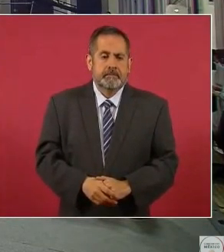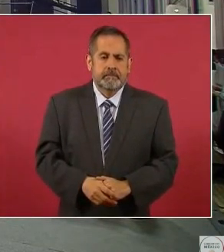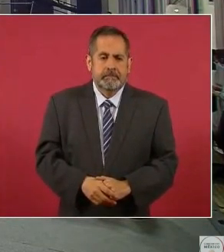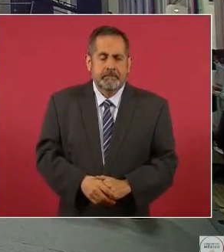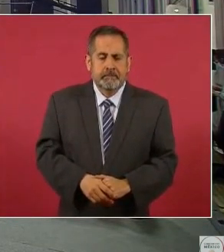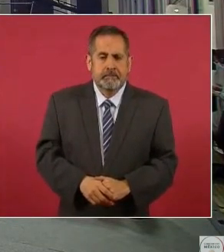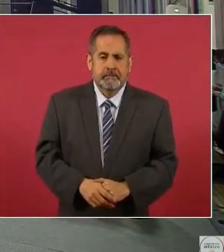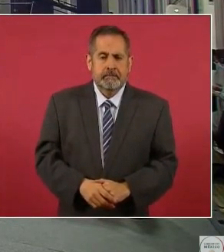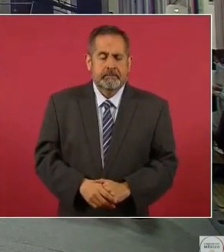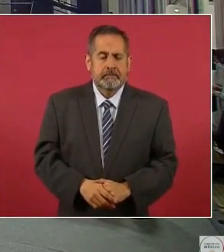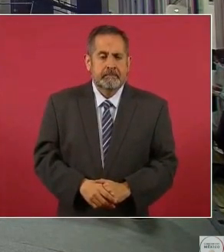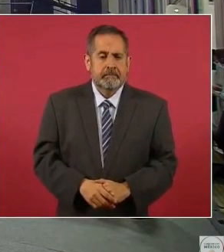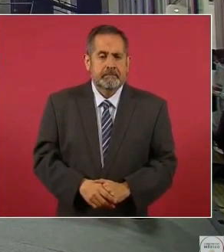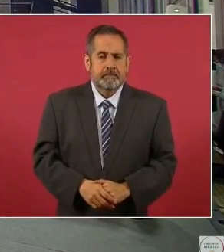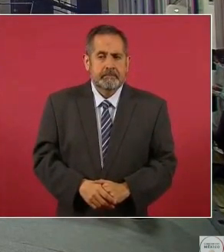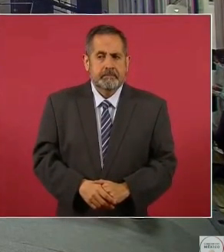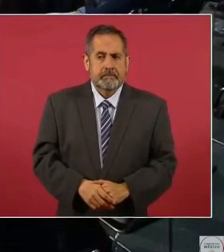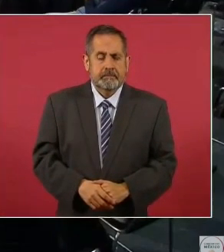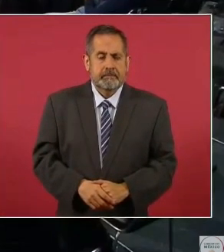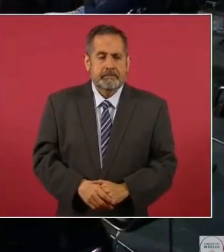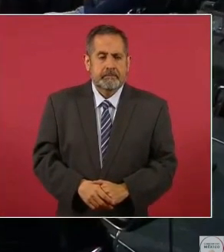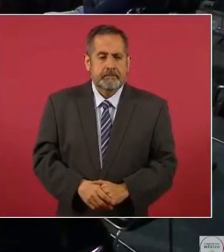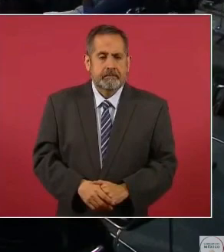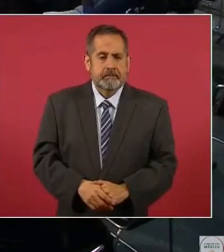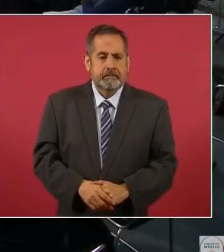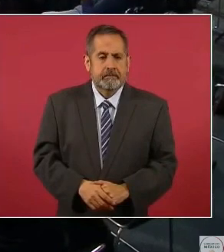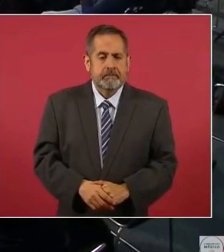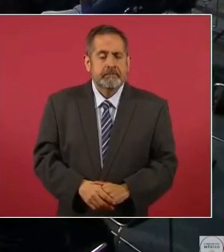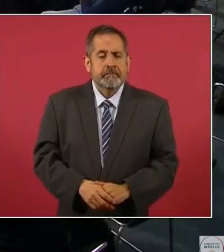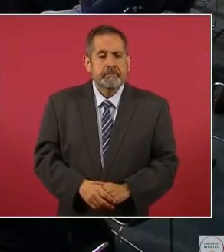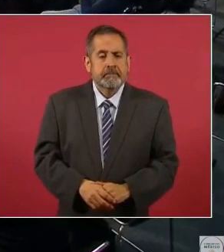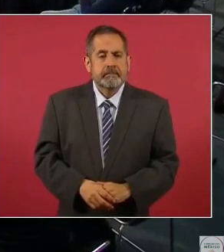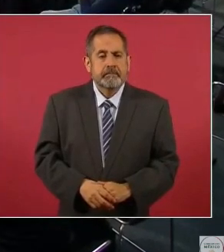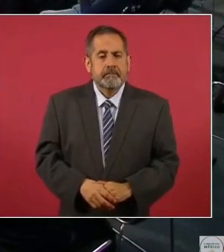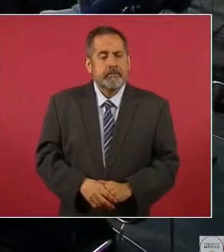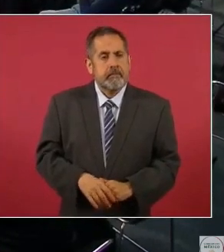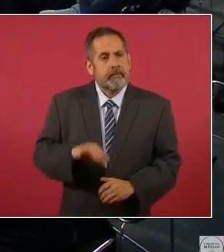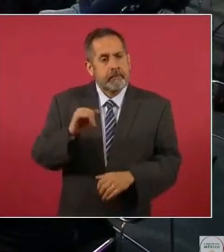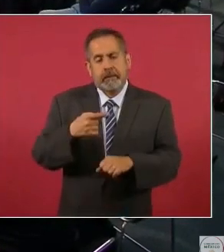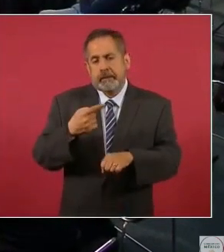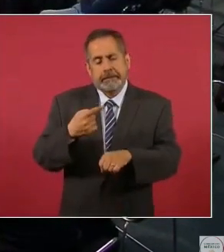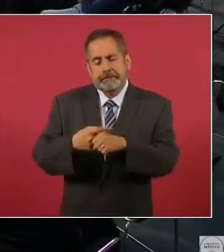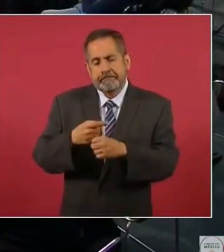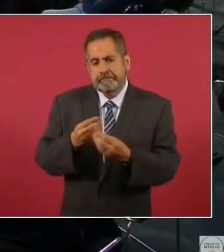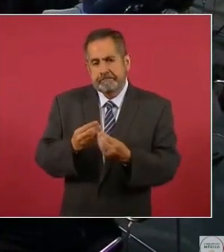¿Perdón? ¿Afecta el amparo que tienen empresarios en contra del etiquetado? Sí, afecta mucho.